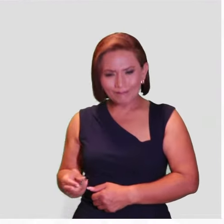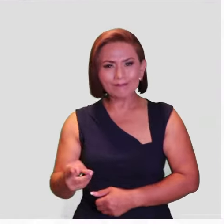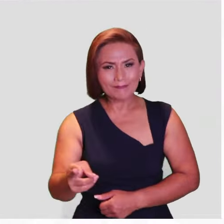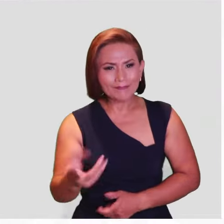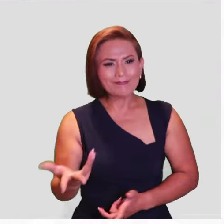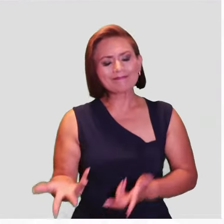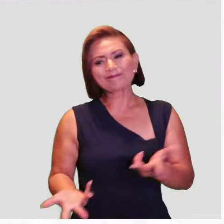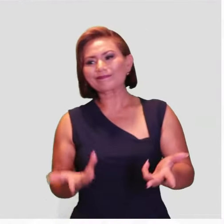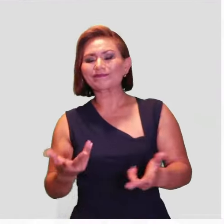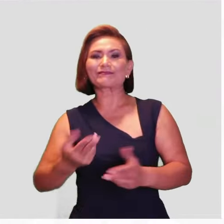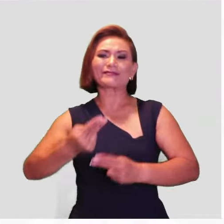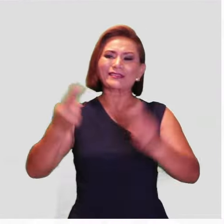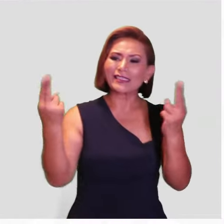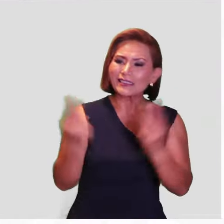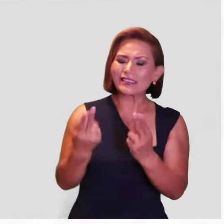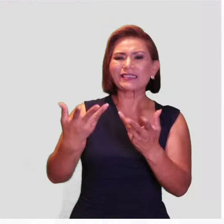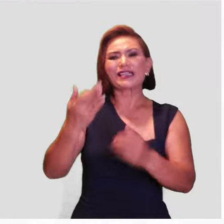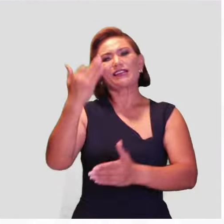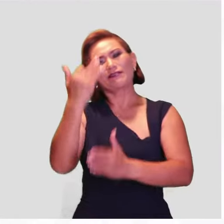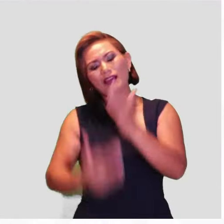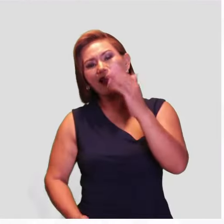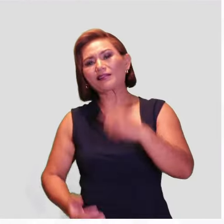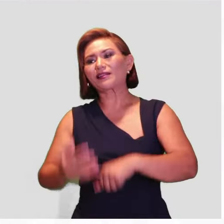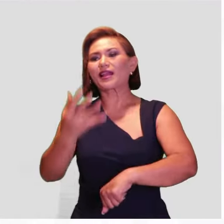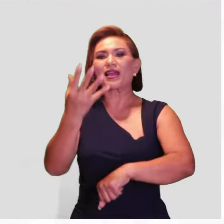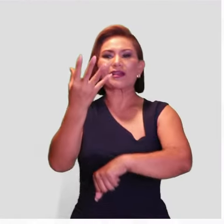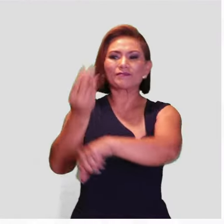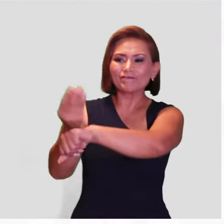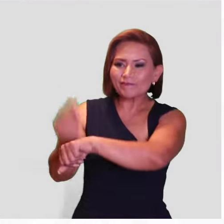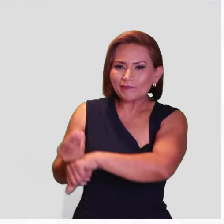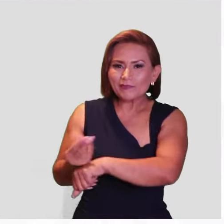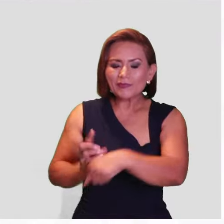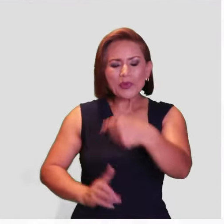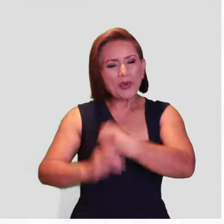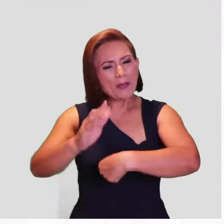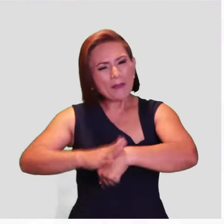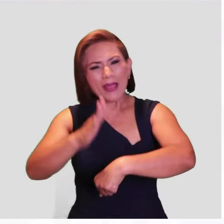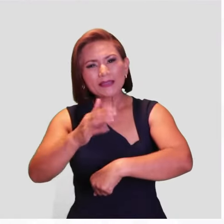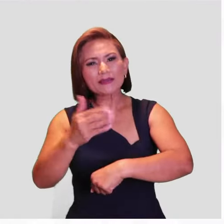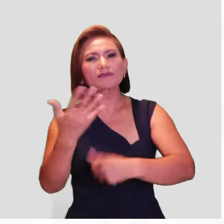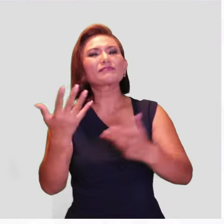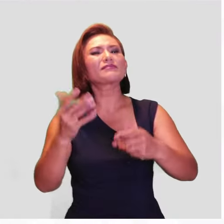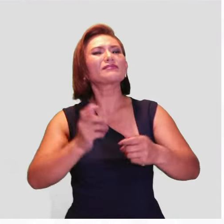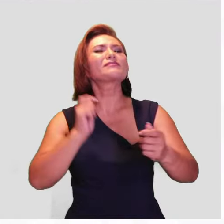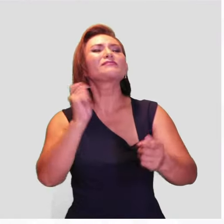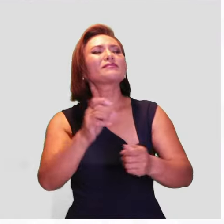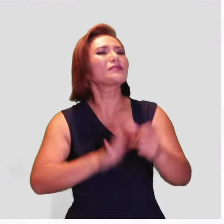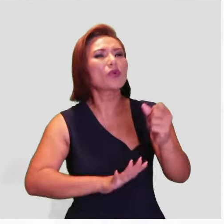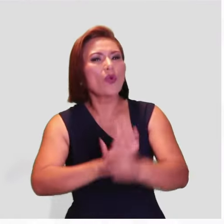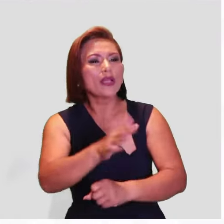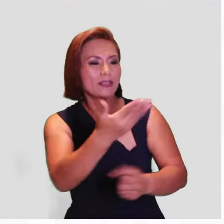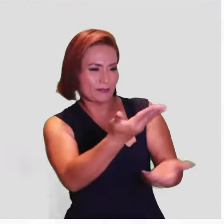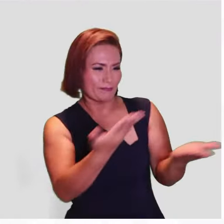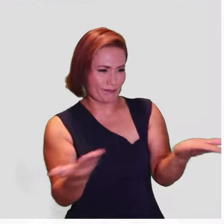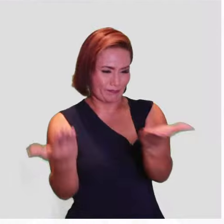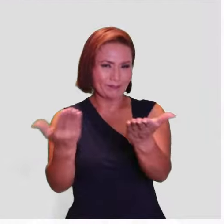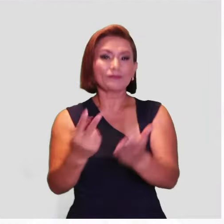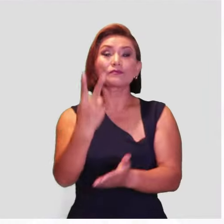necesidades del municipio de San Juan del Río. Tiene usted 2 minutos que deberá emplear en una sola intervención. Le